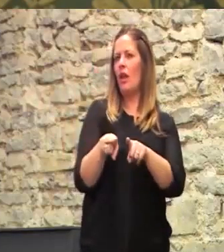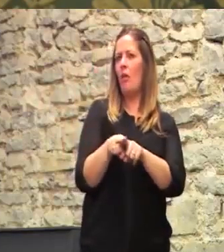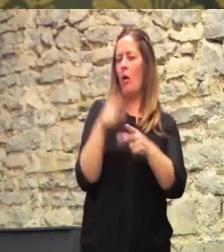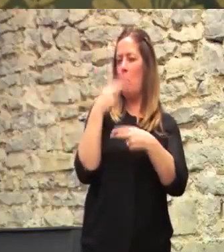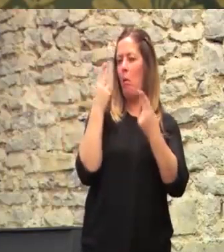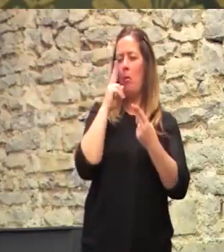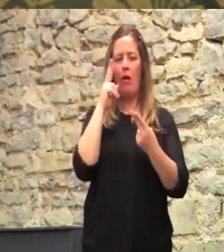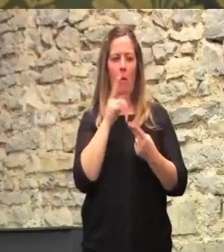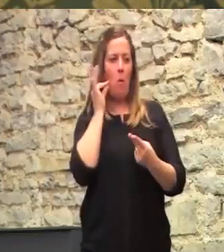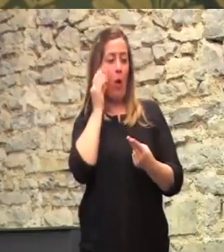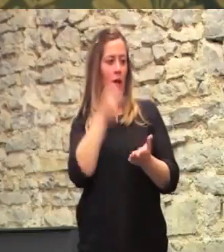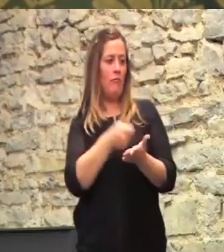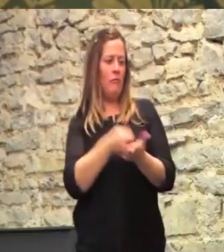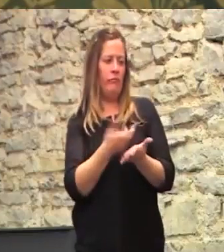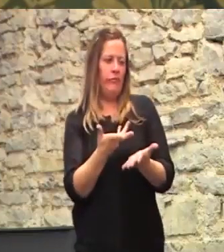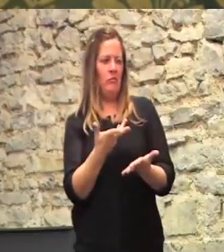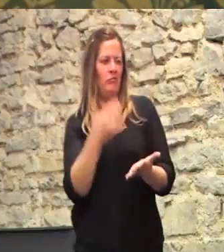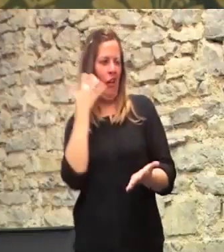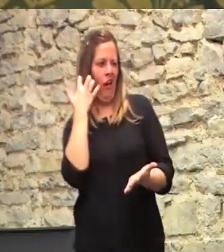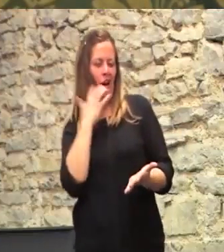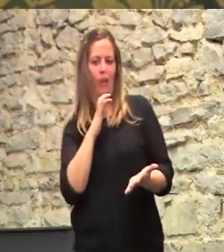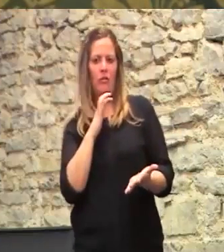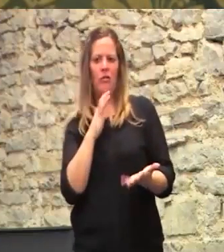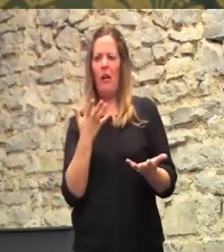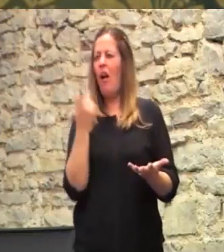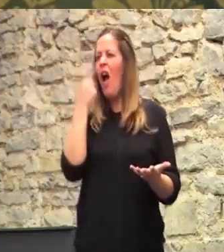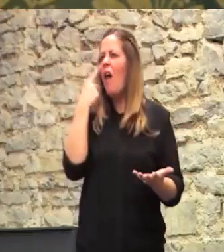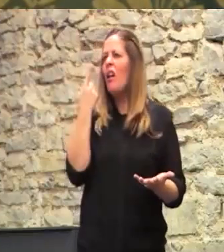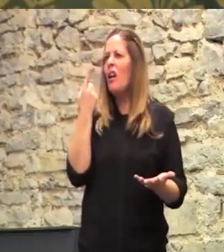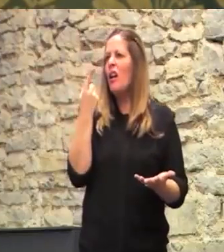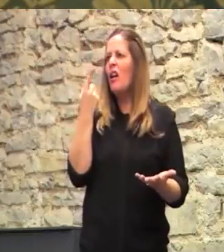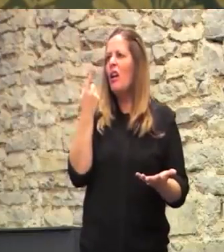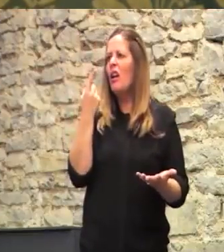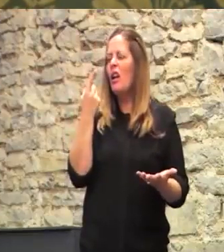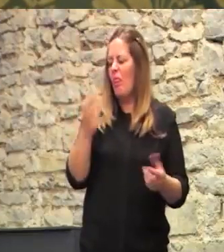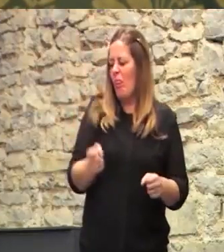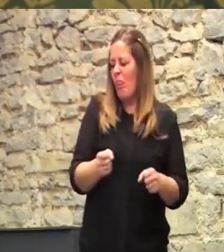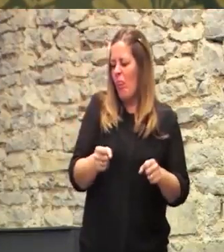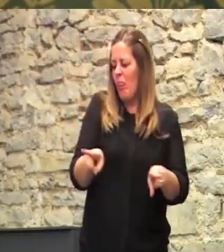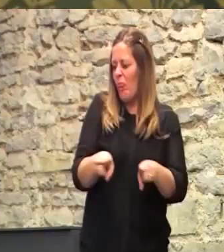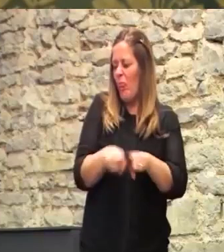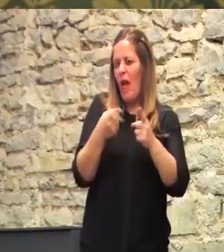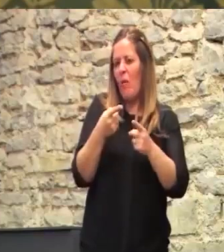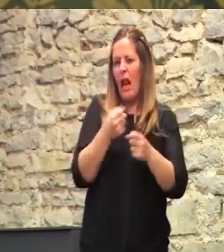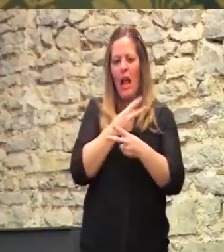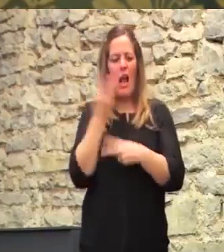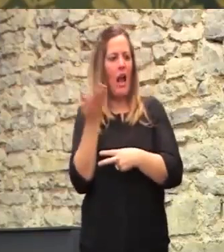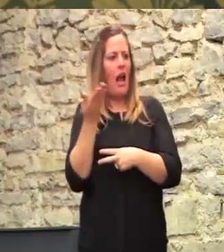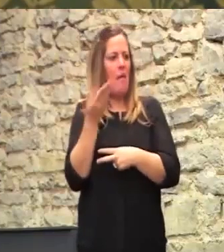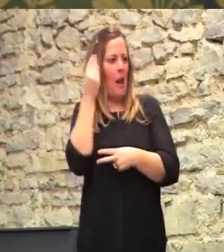pagara ahora que podía importarle a ella lo que pensará el mozo la verdad que nada